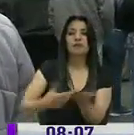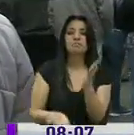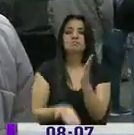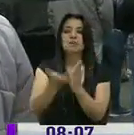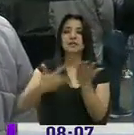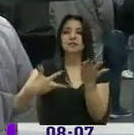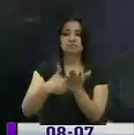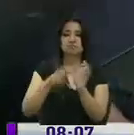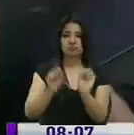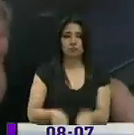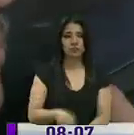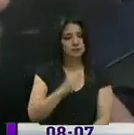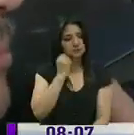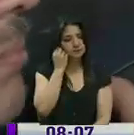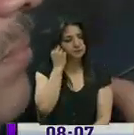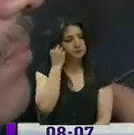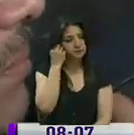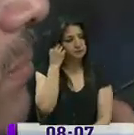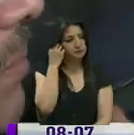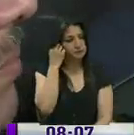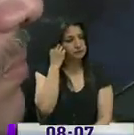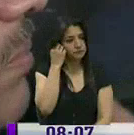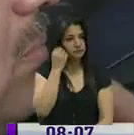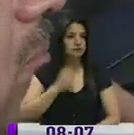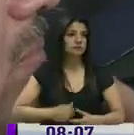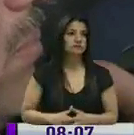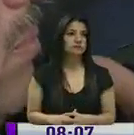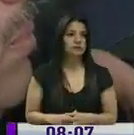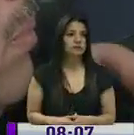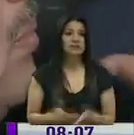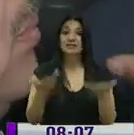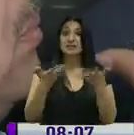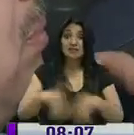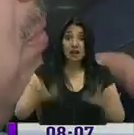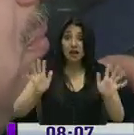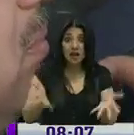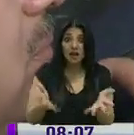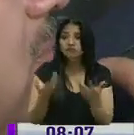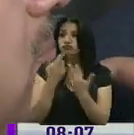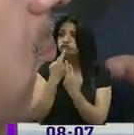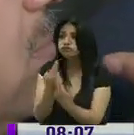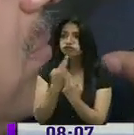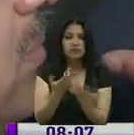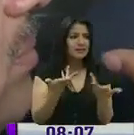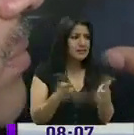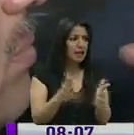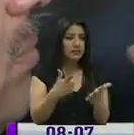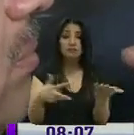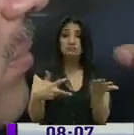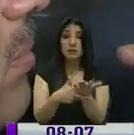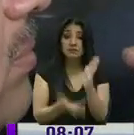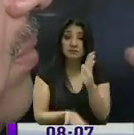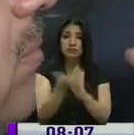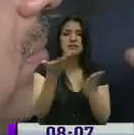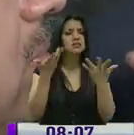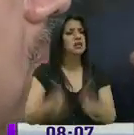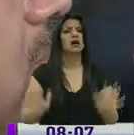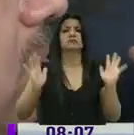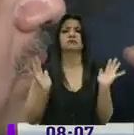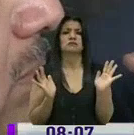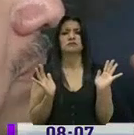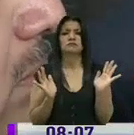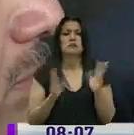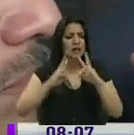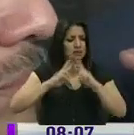de la tarifa en vista que ha terminado el plan de retribución y no hay una tarifa aplicada pese que ya existen los estudios